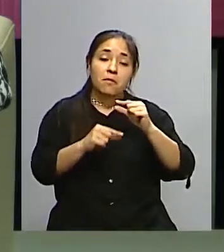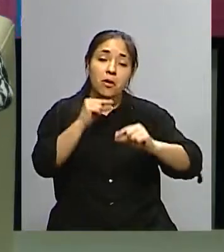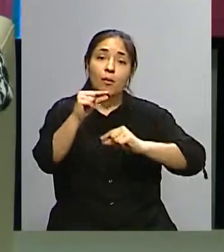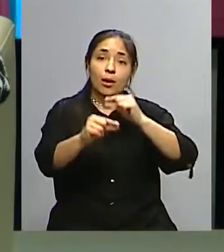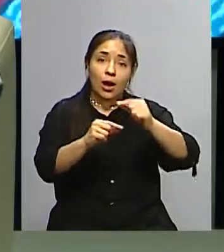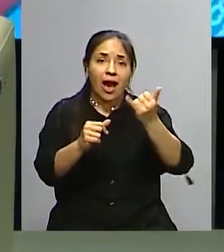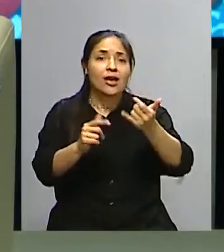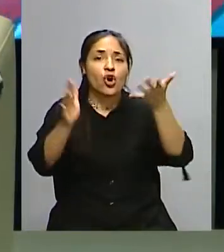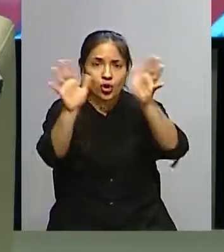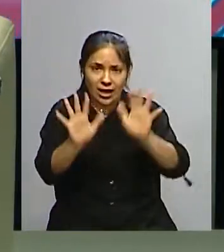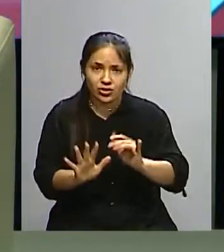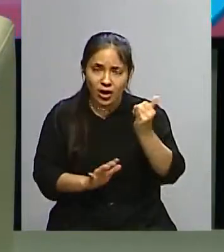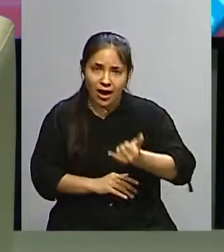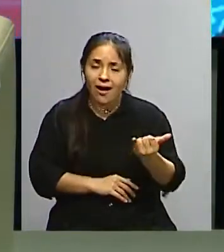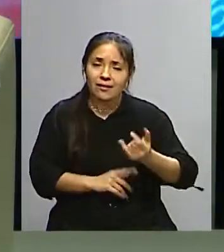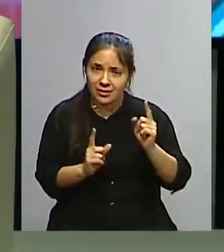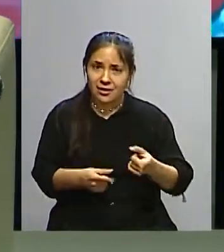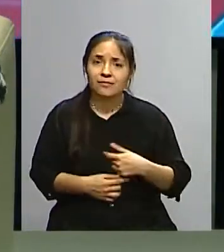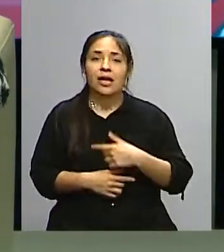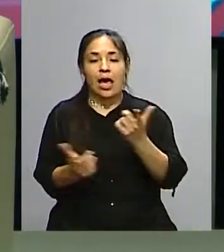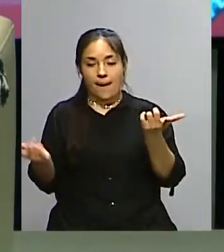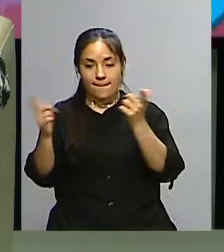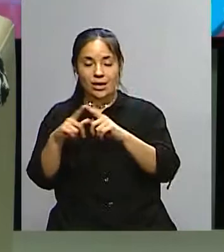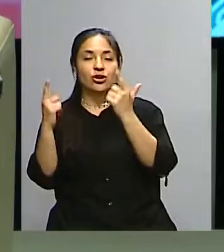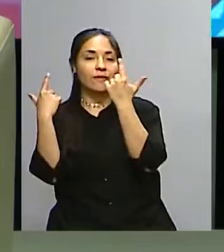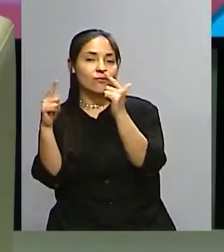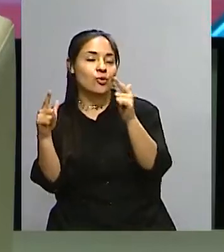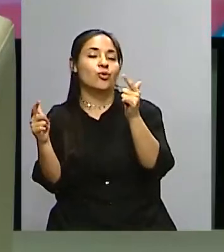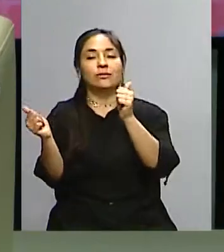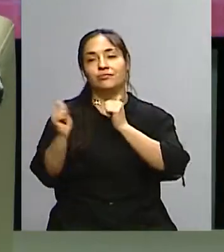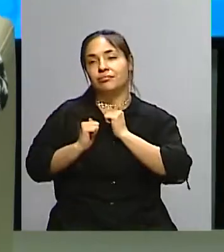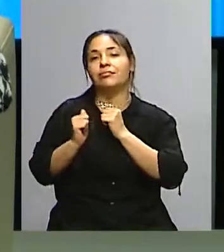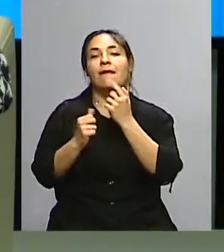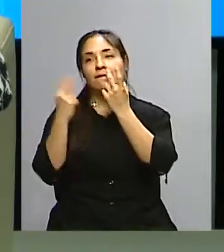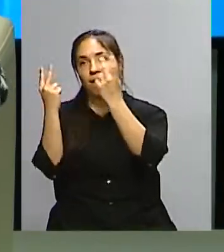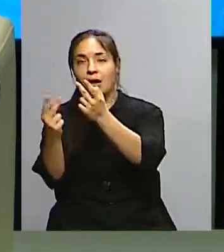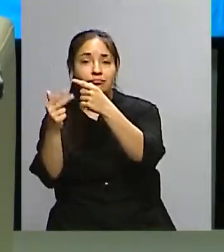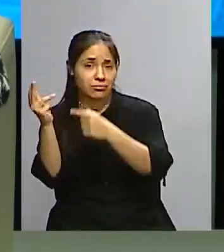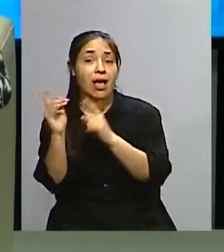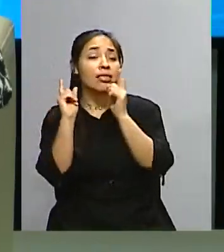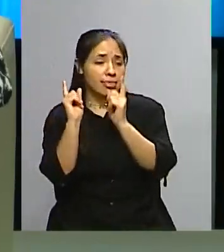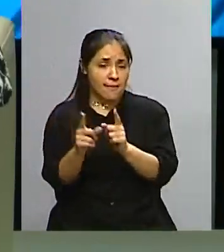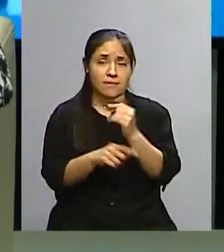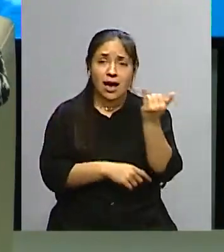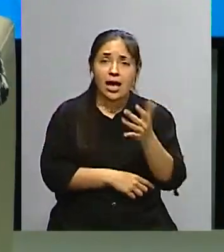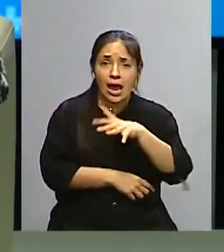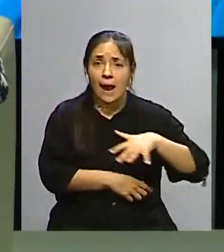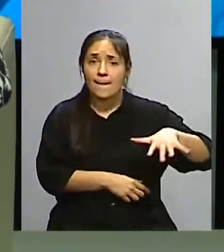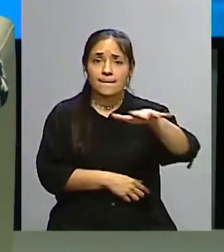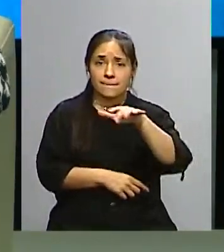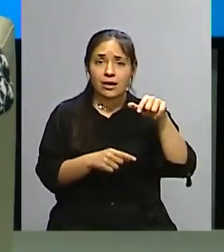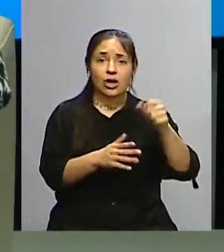más, no solamente en espacios que tengan que ver con la recreación, el ocio, quizás hacer un viaje y demás, sino también con espacios que sean